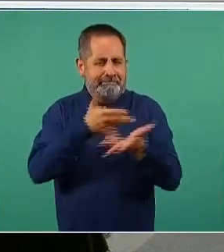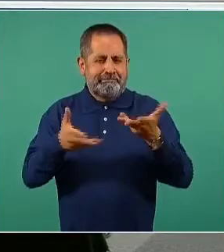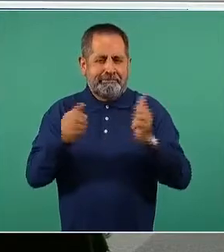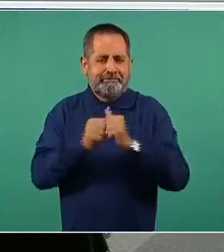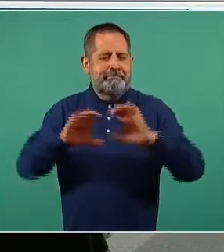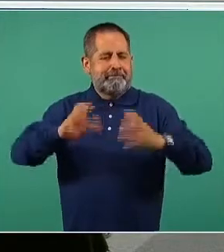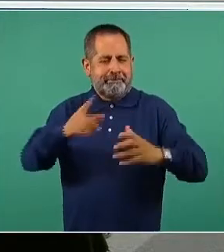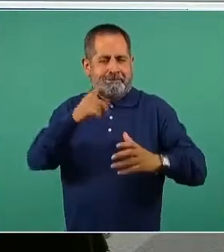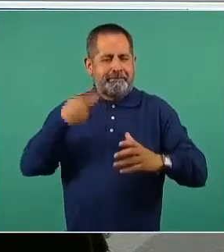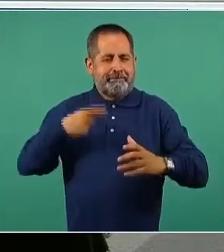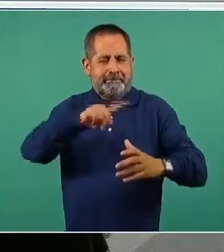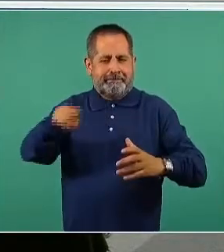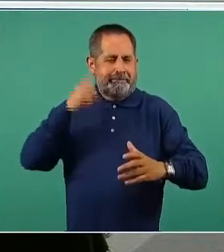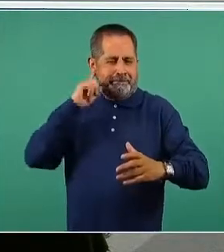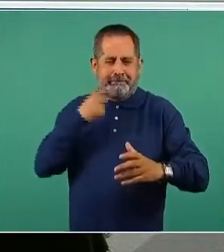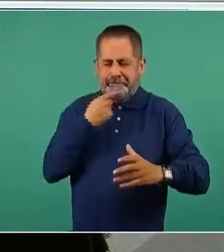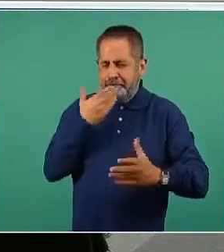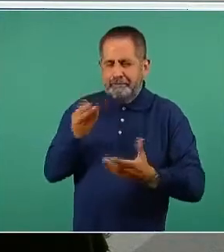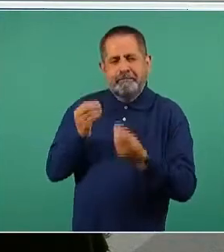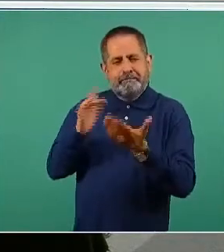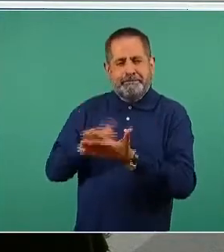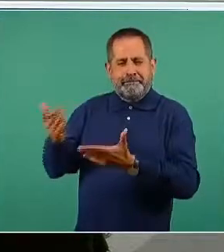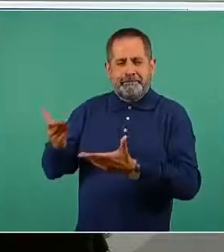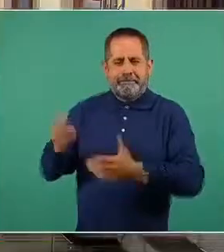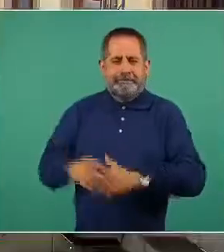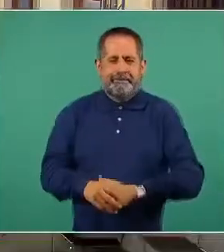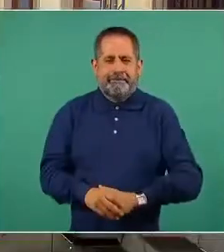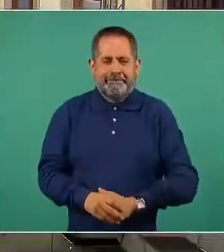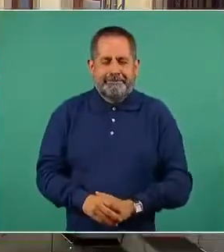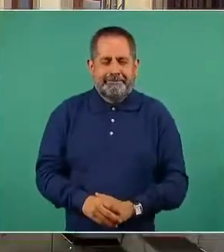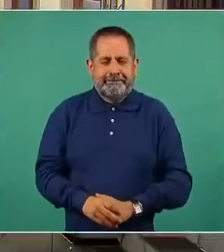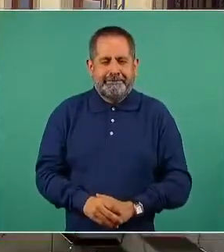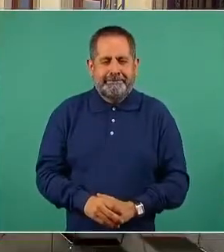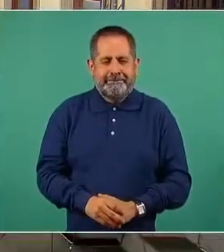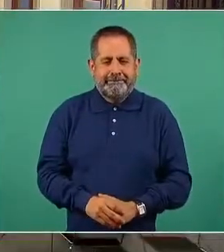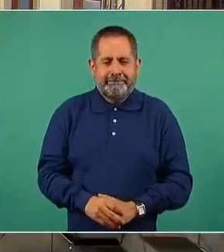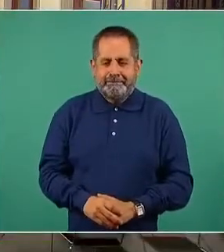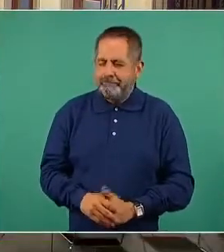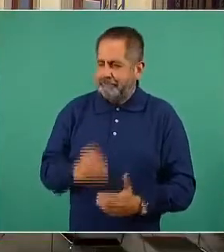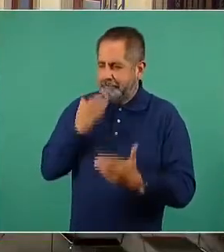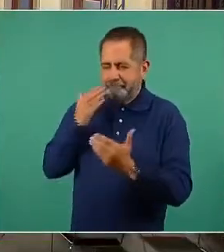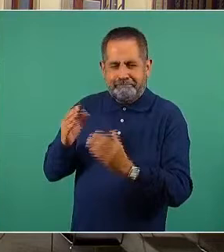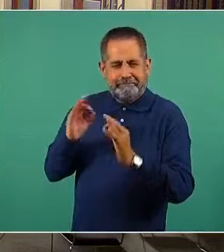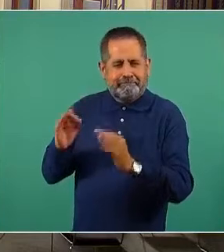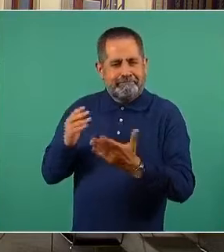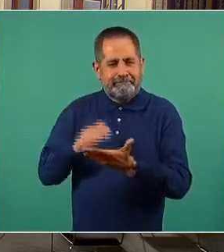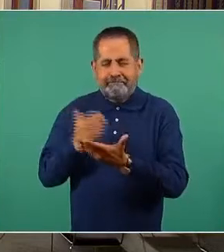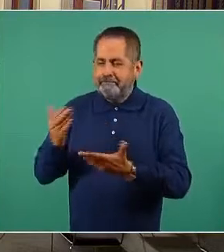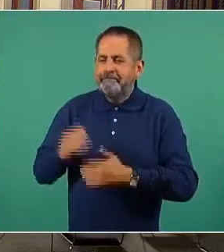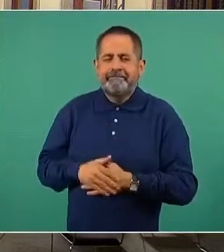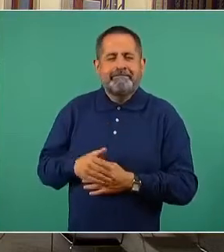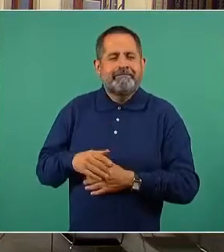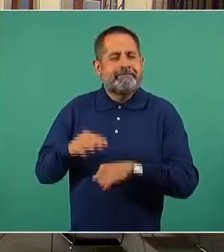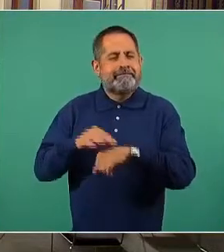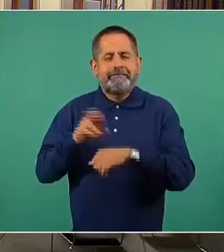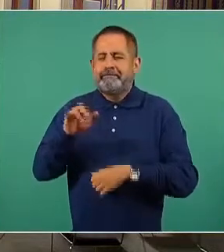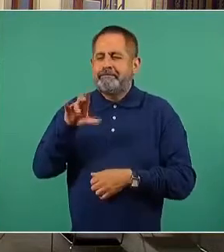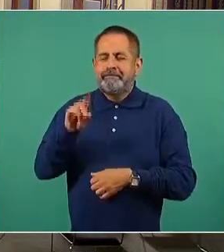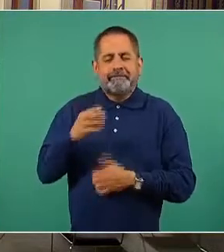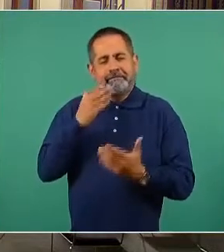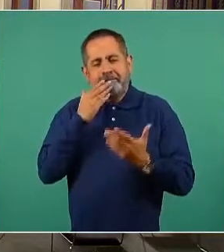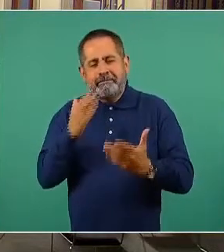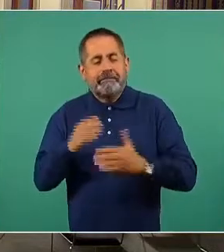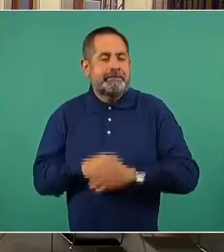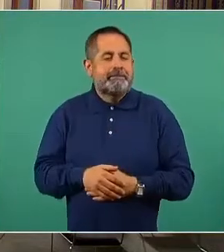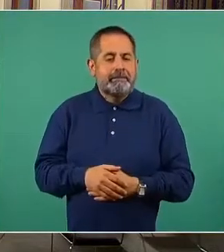la comunidad de personas sordas en nuestro país. Muchas gracias. Excelente. Muchas gracias, doctor Ricardo Cortés.